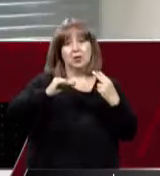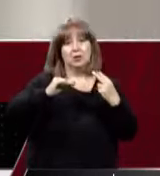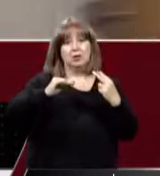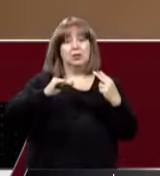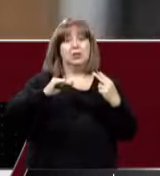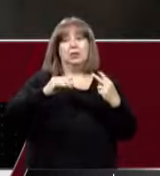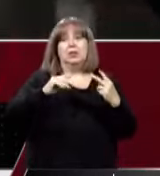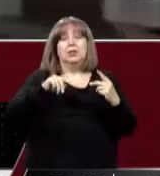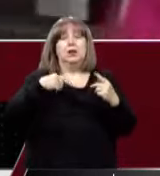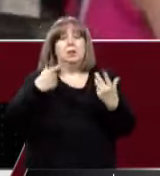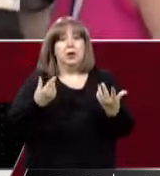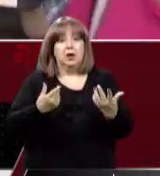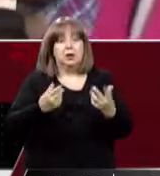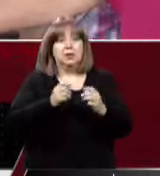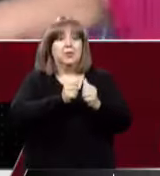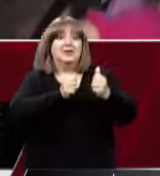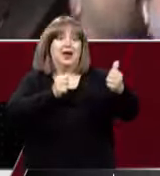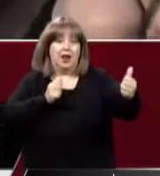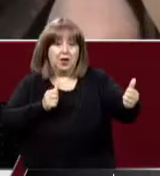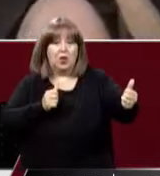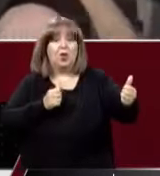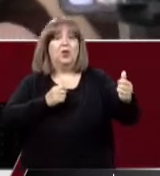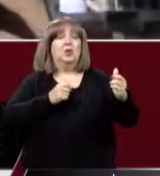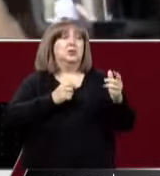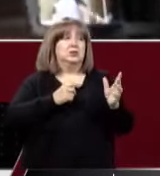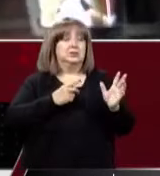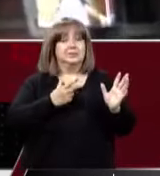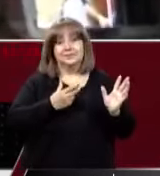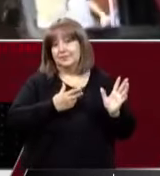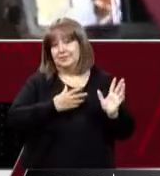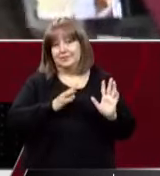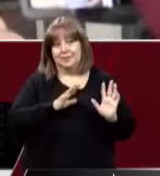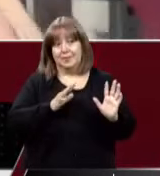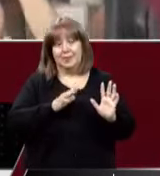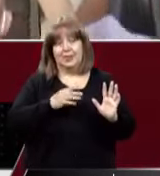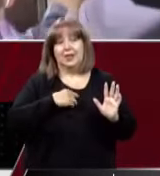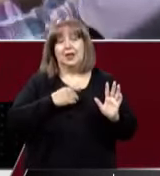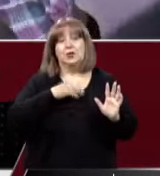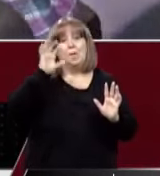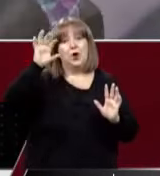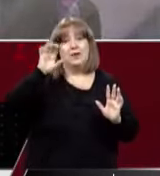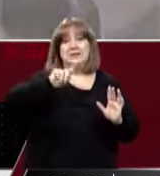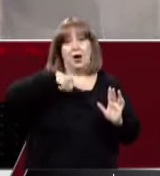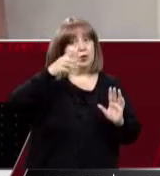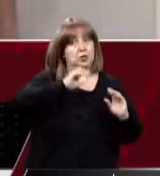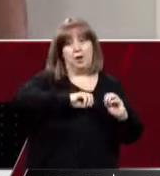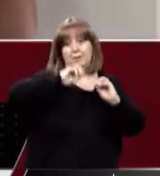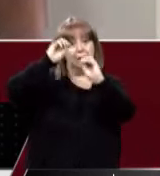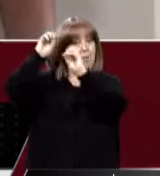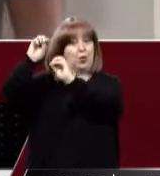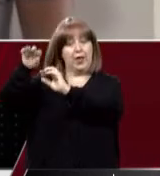esto, que se alejó porque estaba mal y yo me fui de la provincia y,